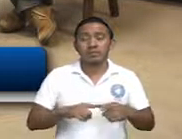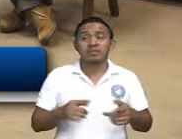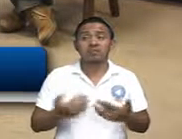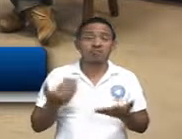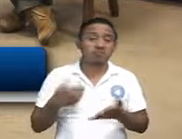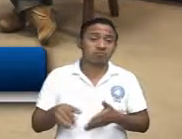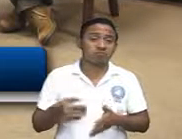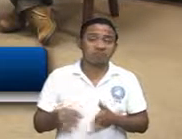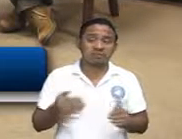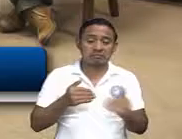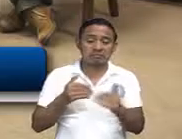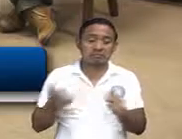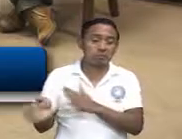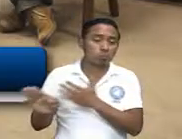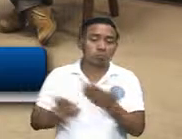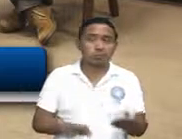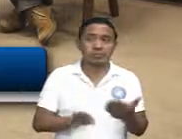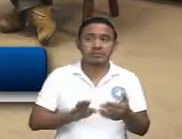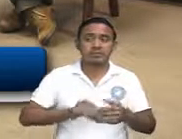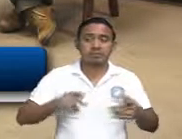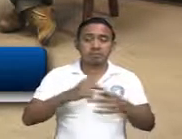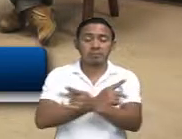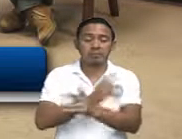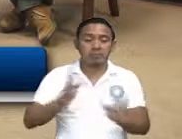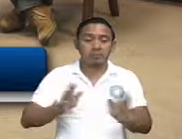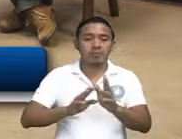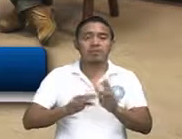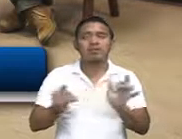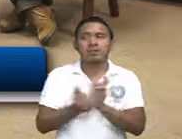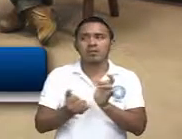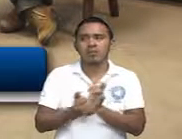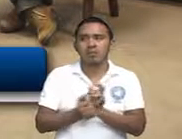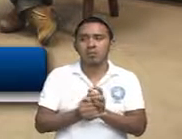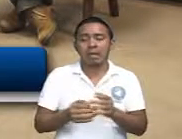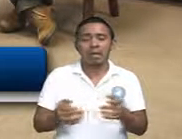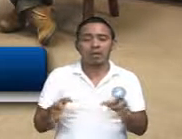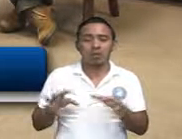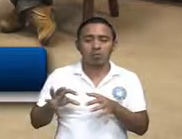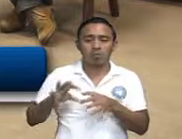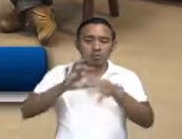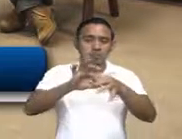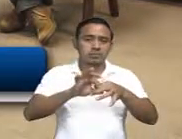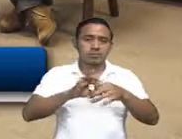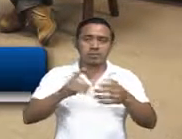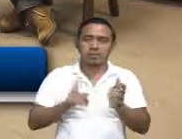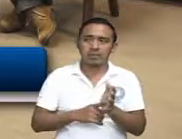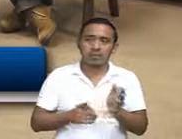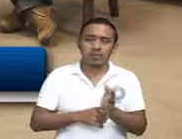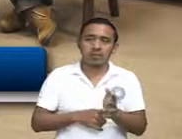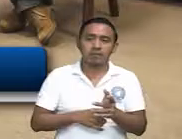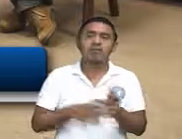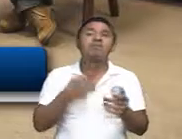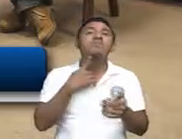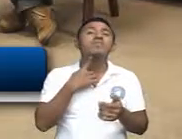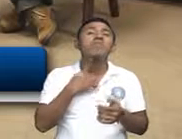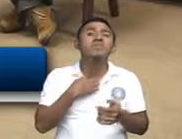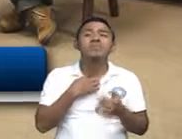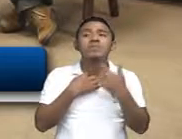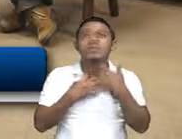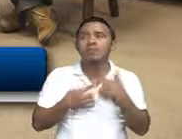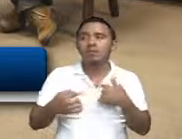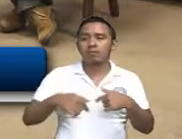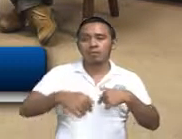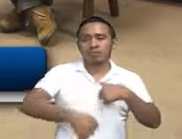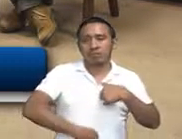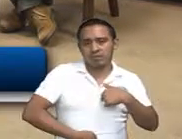predispone a empeorar la situación. Incluso concomita con otros sangrados, pues, por ejemplo, pacientes que tienen varices esofágicas y que tienen úlceras